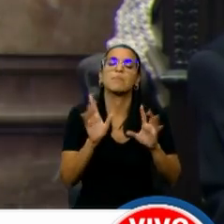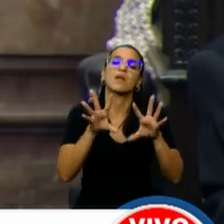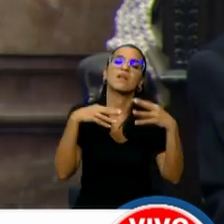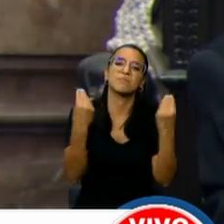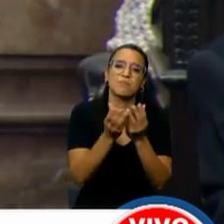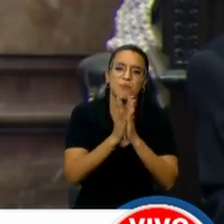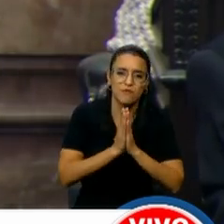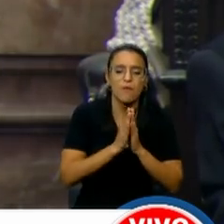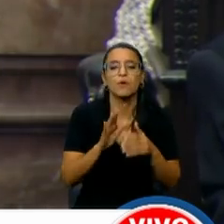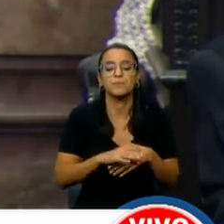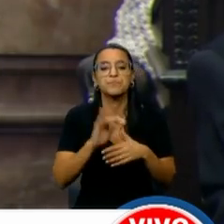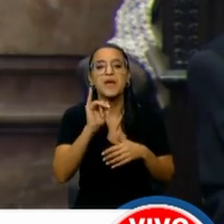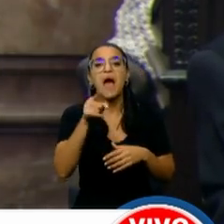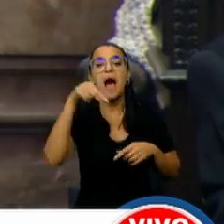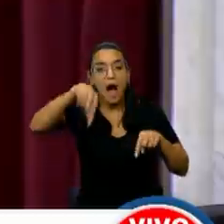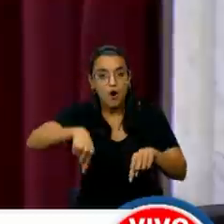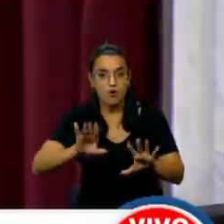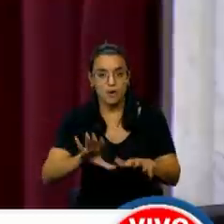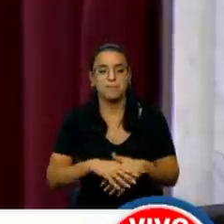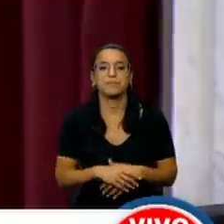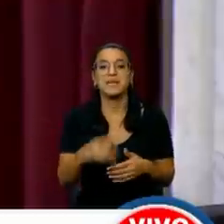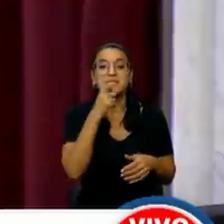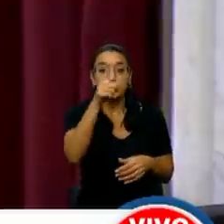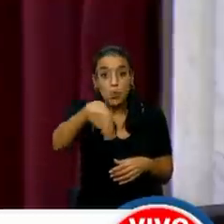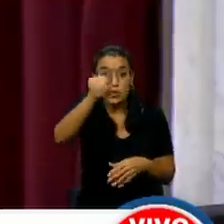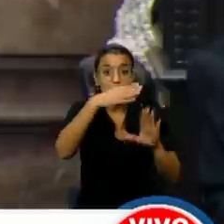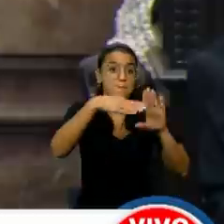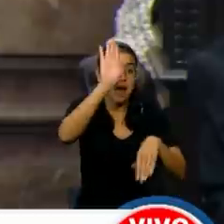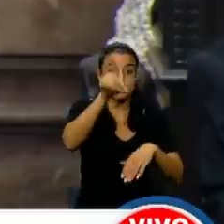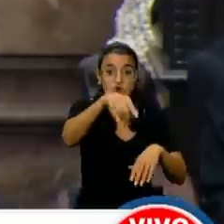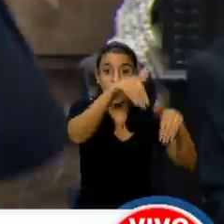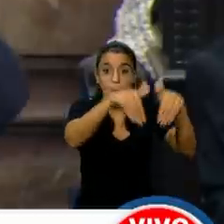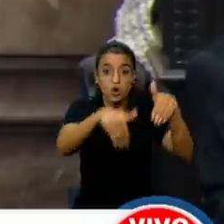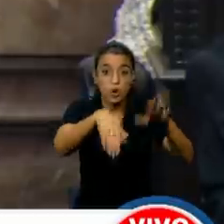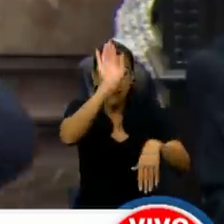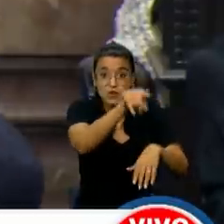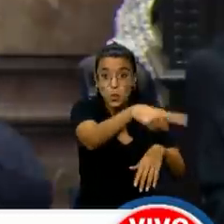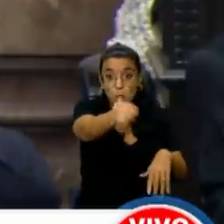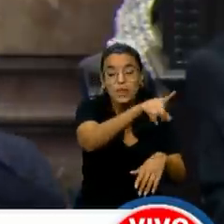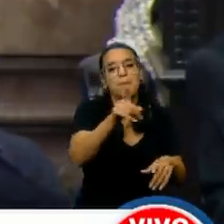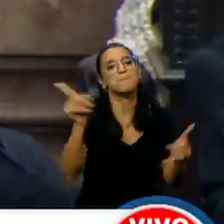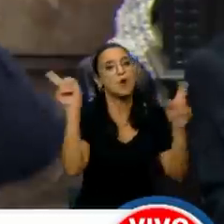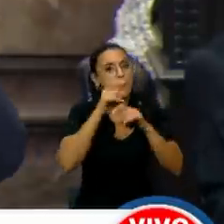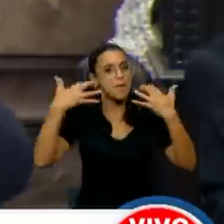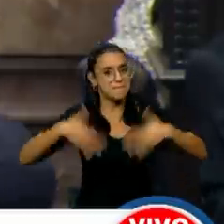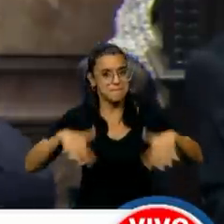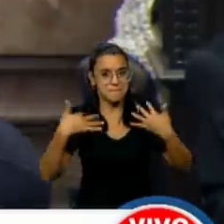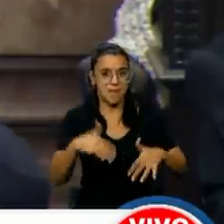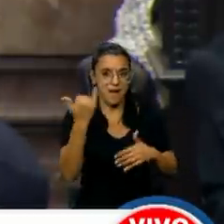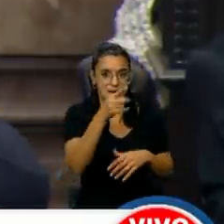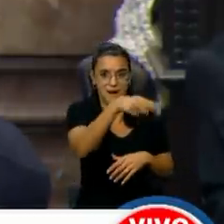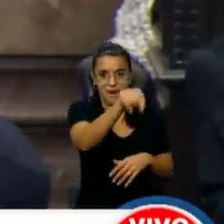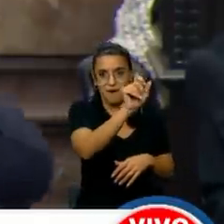estaban y que mente ahora si obtienen ustedes la mayoría tienen un gran problema un gran